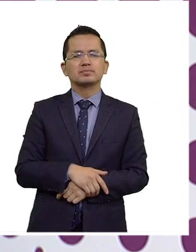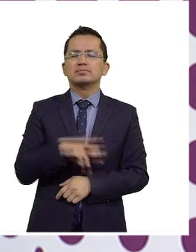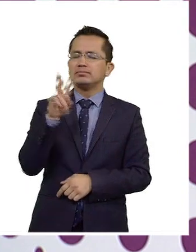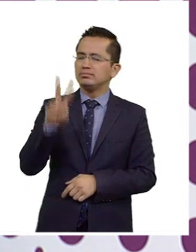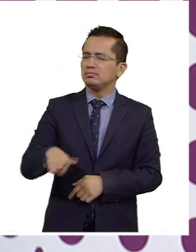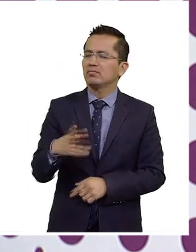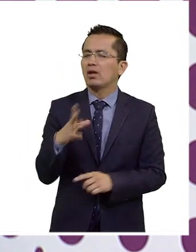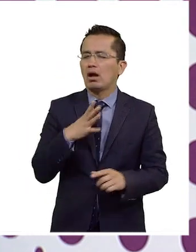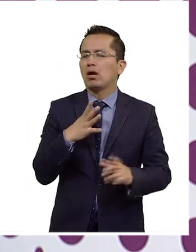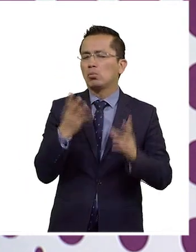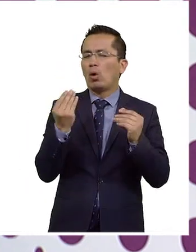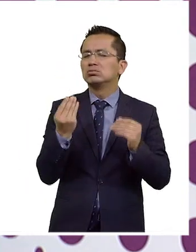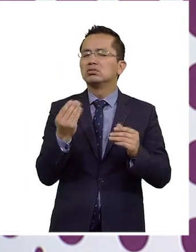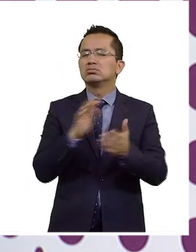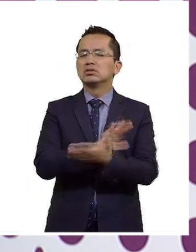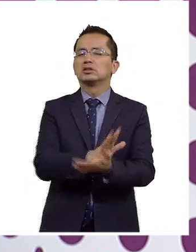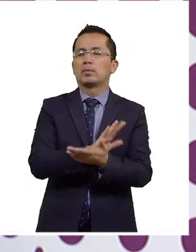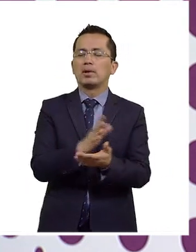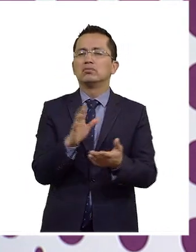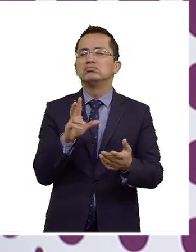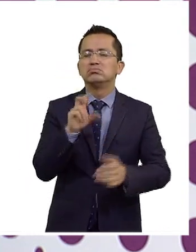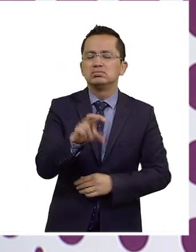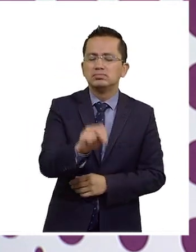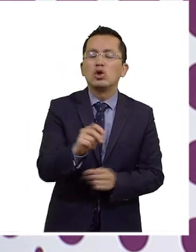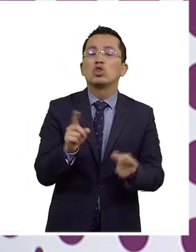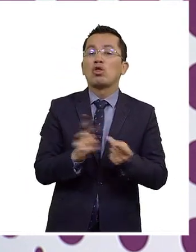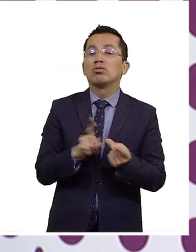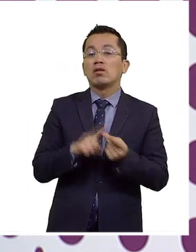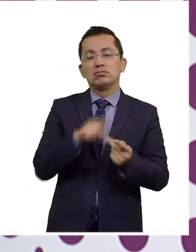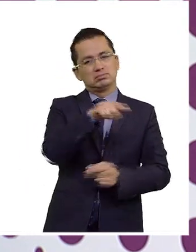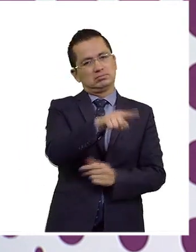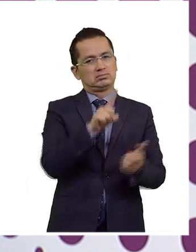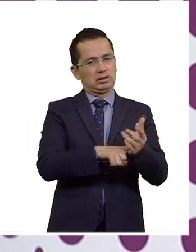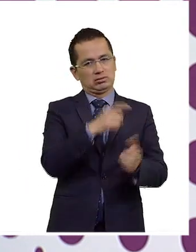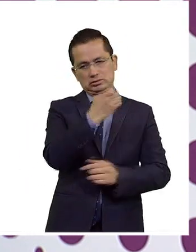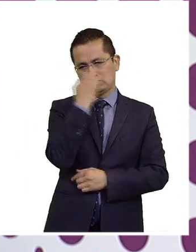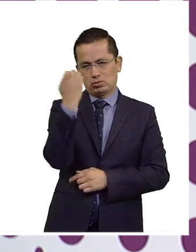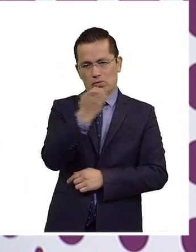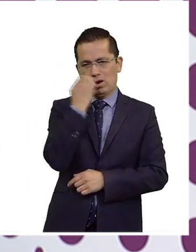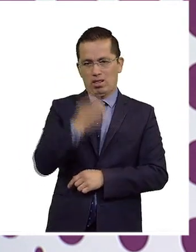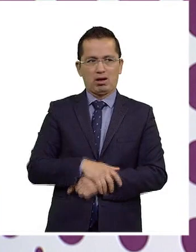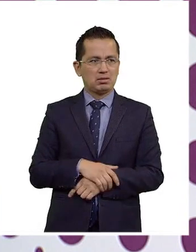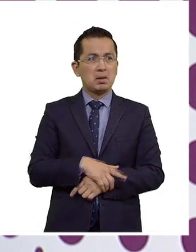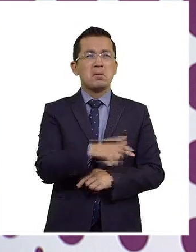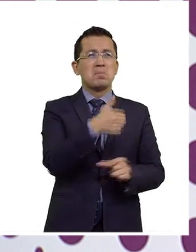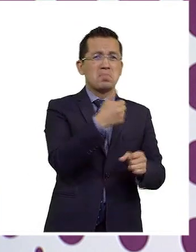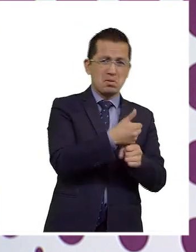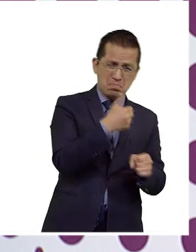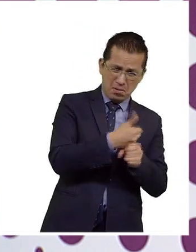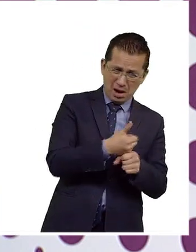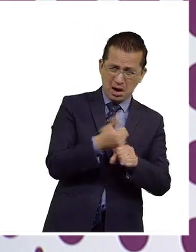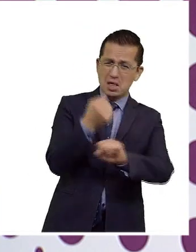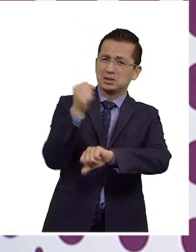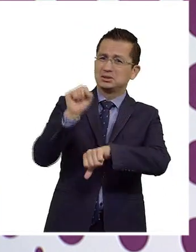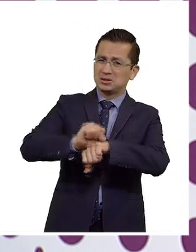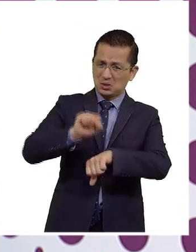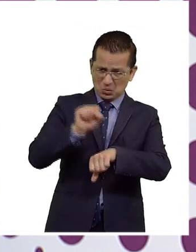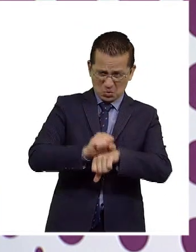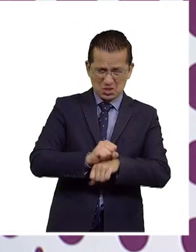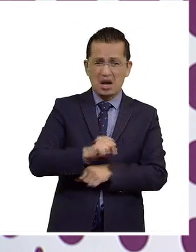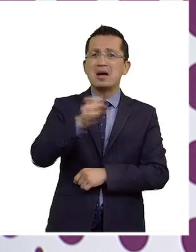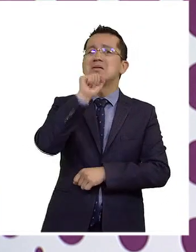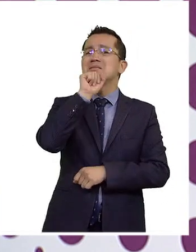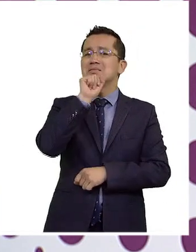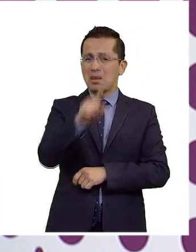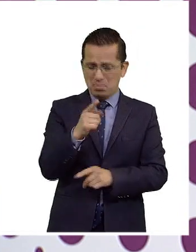seguro, como es la escuela. Todo el tiempo. Y la primaria, la secundaria, incluso a nivel